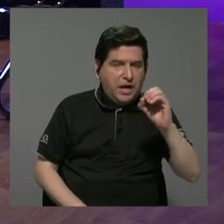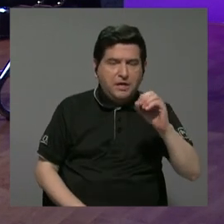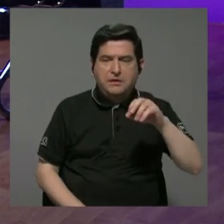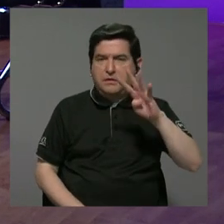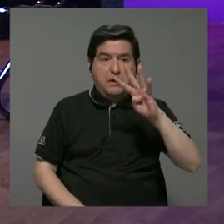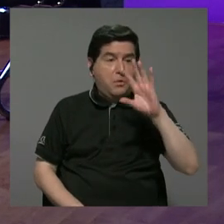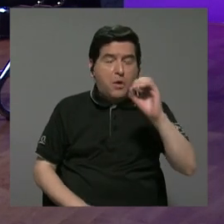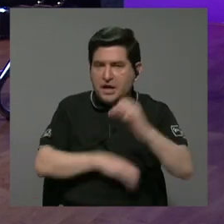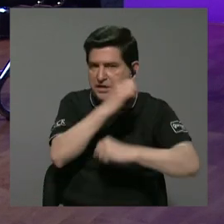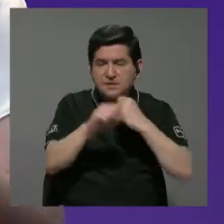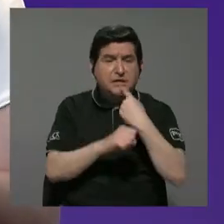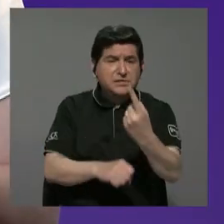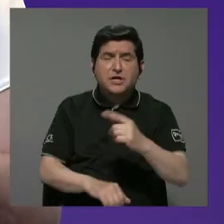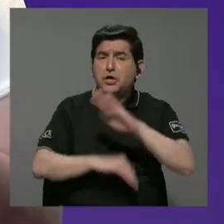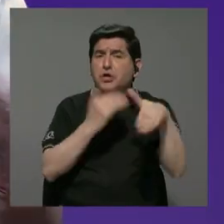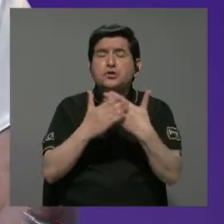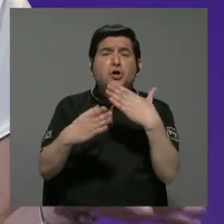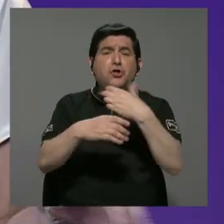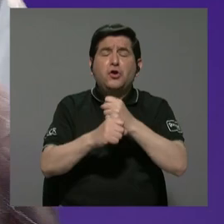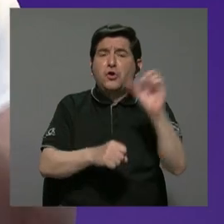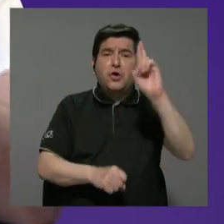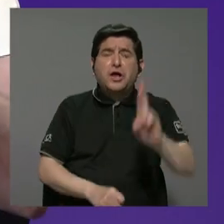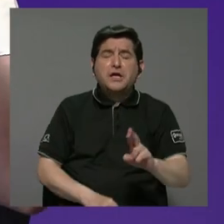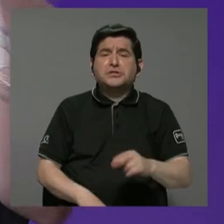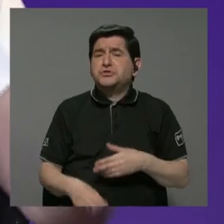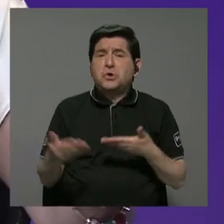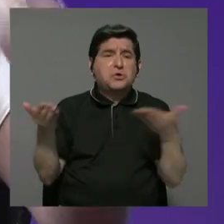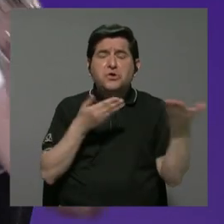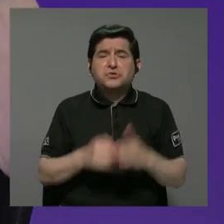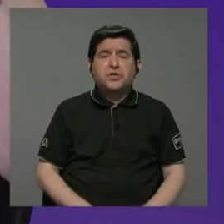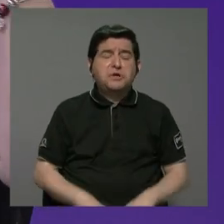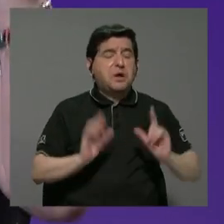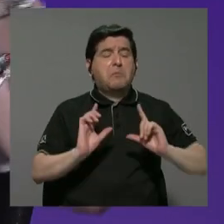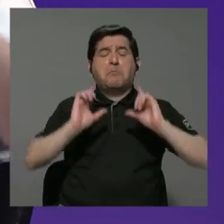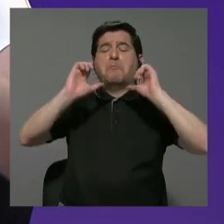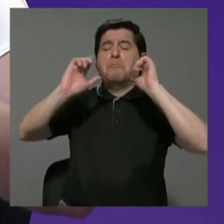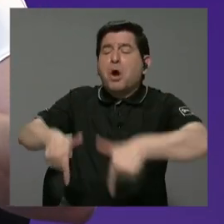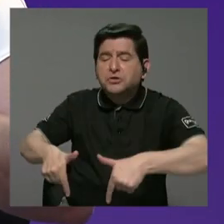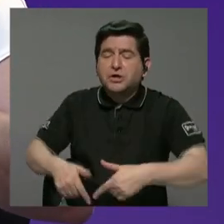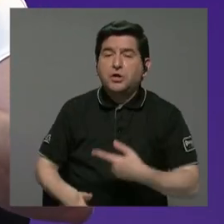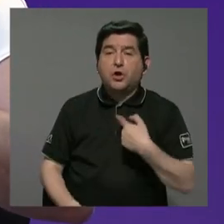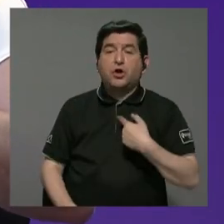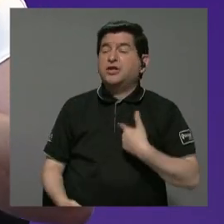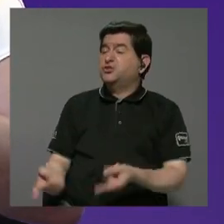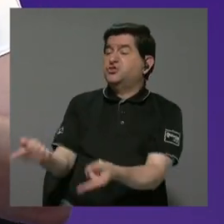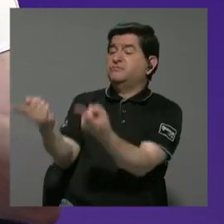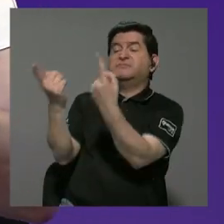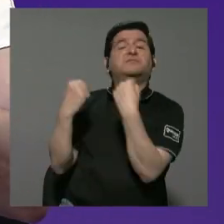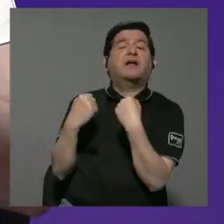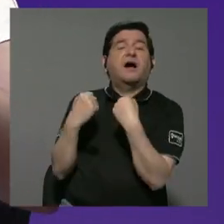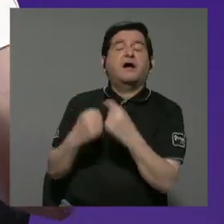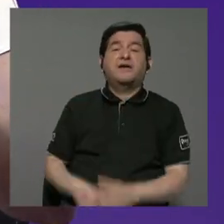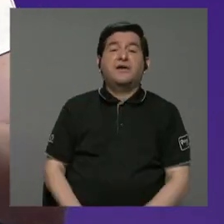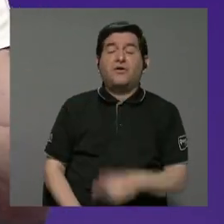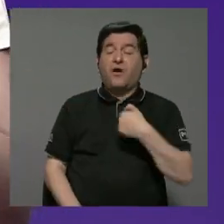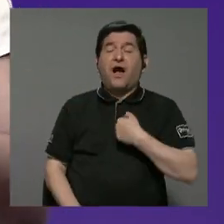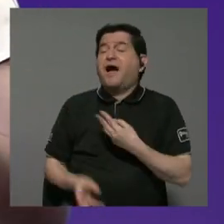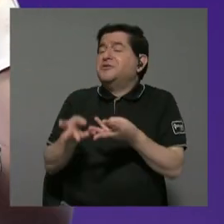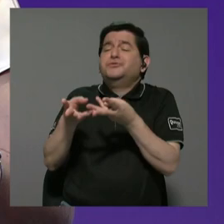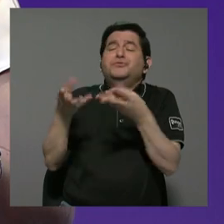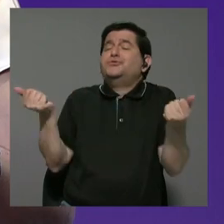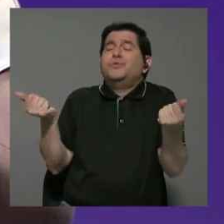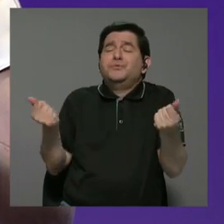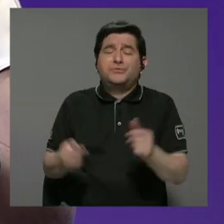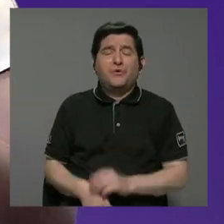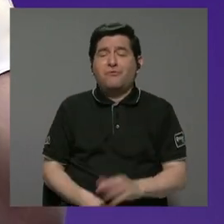cuántos años, a decir todo lo que se ha hecho en Costa Rica no sirve, hay que botarlo a la basura y yo traigo la pomada canaria para que